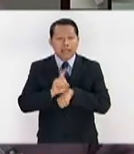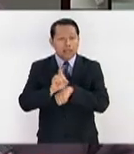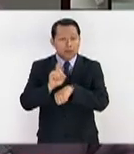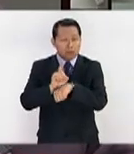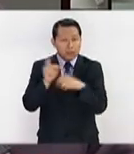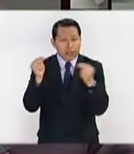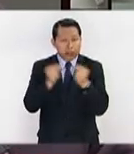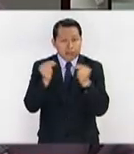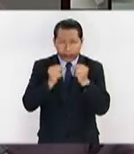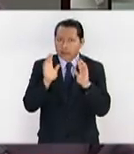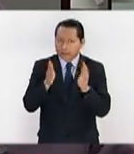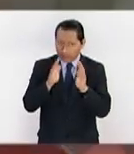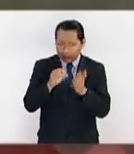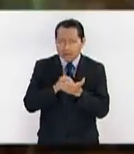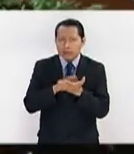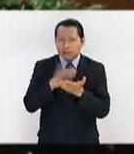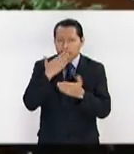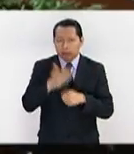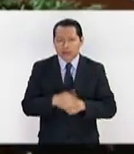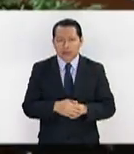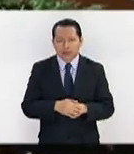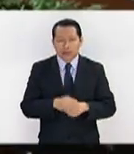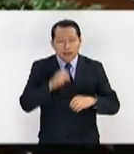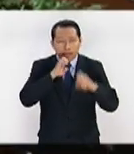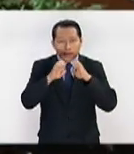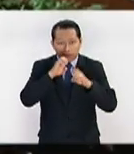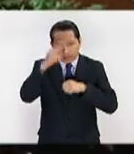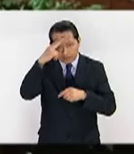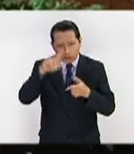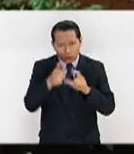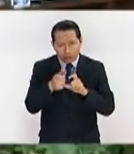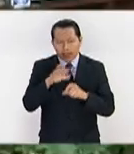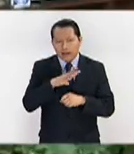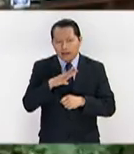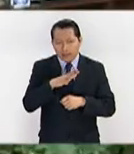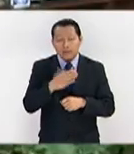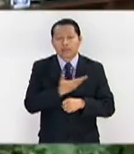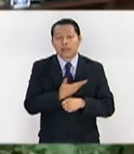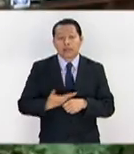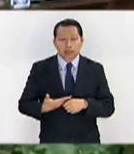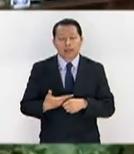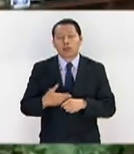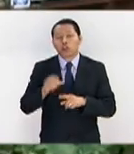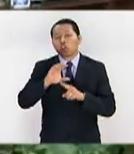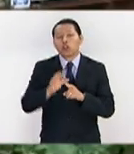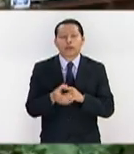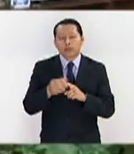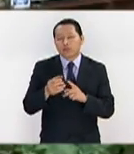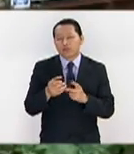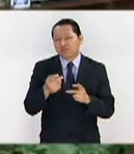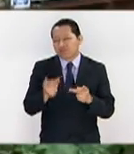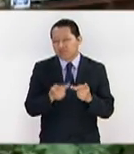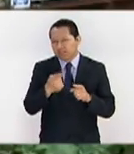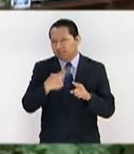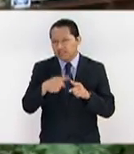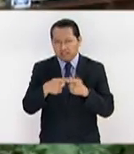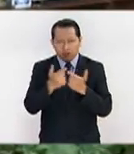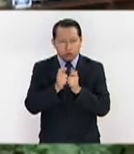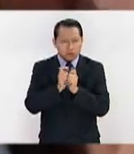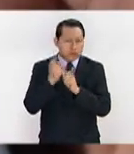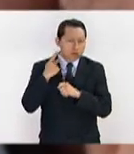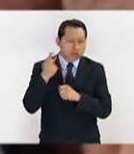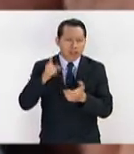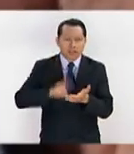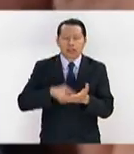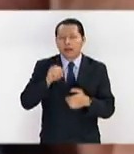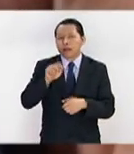se requiere para llegar a la meta. En entrevista para México al Día, el presidente de la Comisión de Prerrogativas y Partidos Políticos del